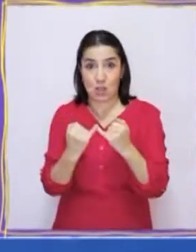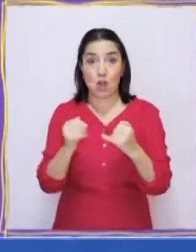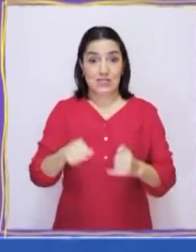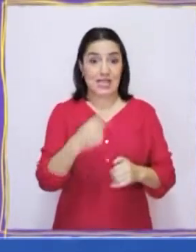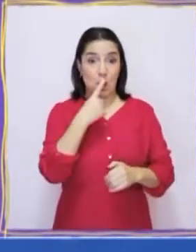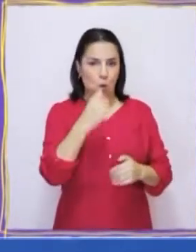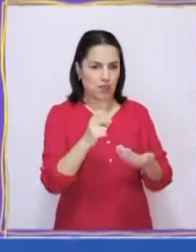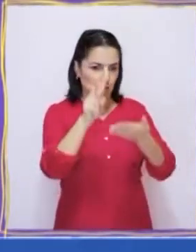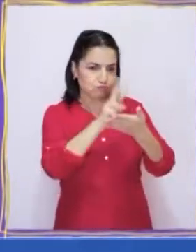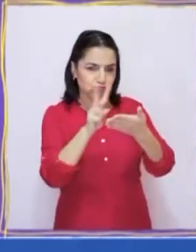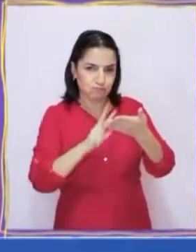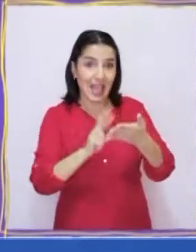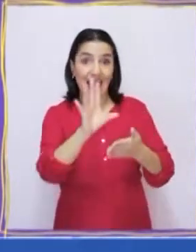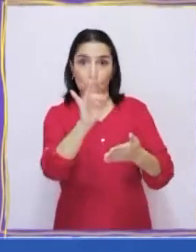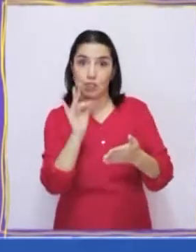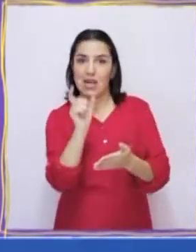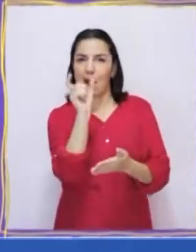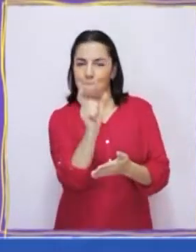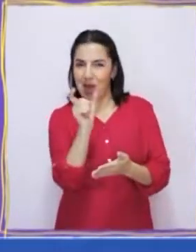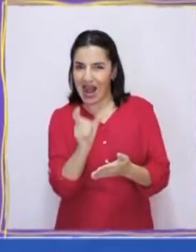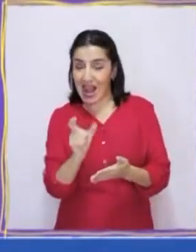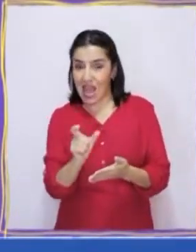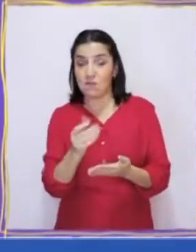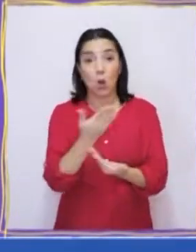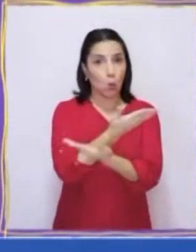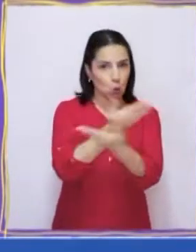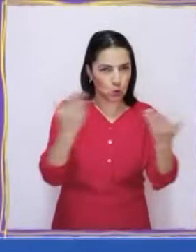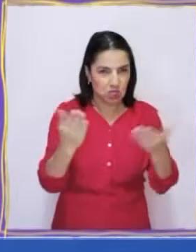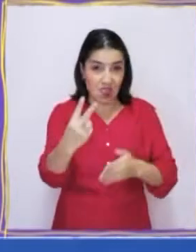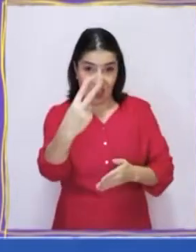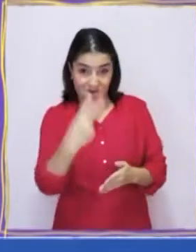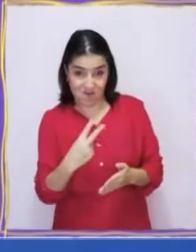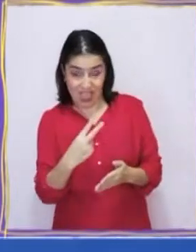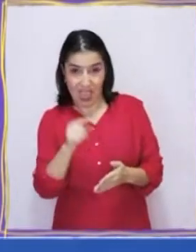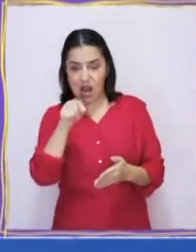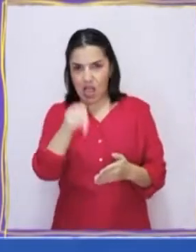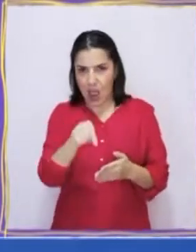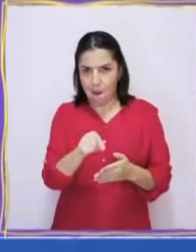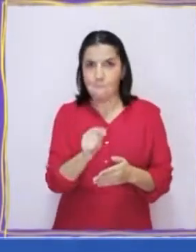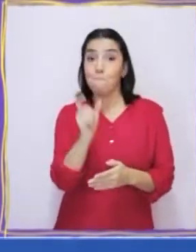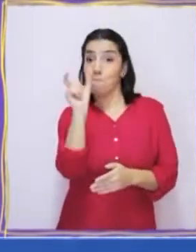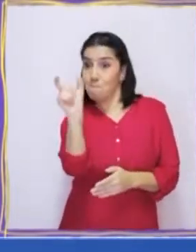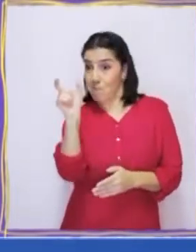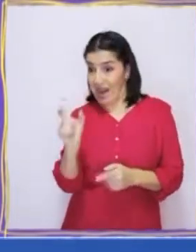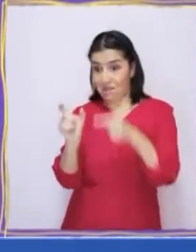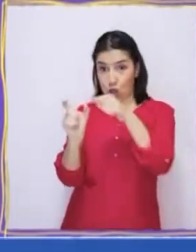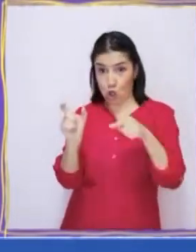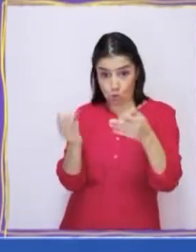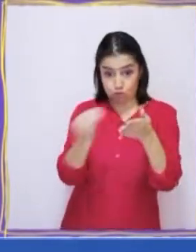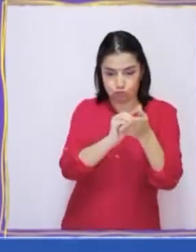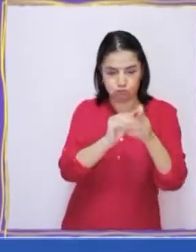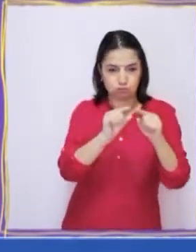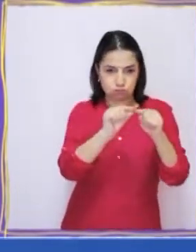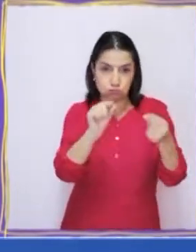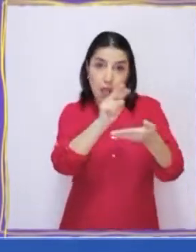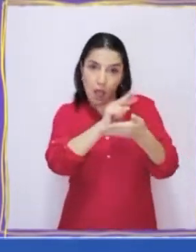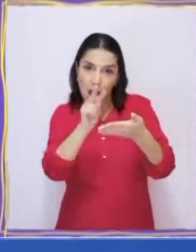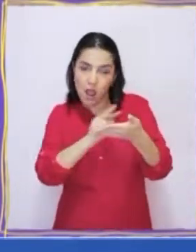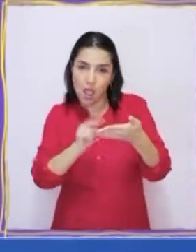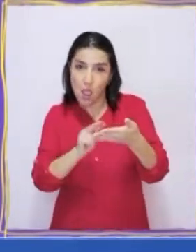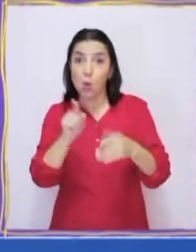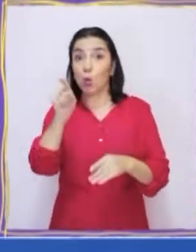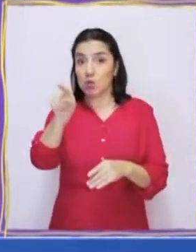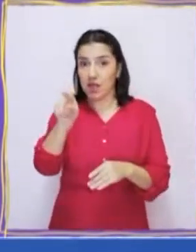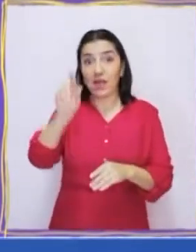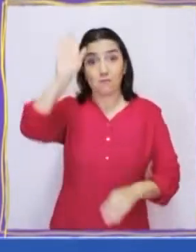que leamos este cuento para encontrar las palabras. Si escuchan que yo leo o sugiere o hurgar, ustedes tienen que hacer así con su